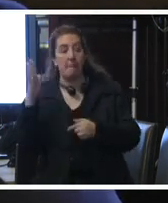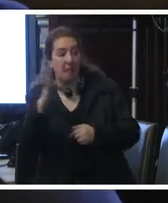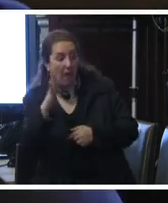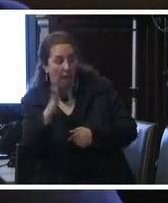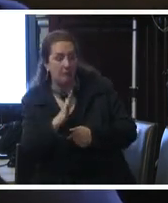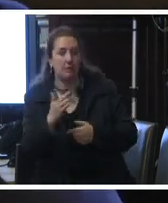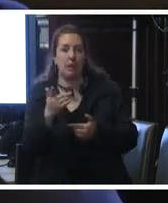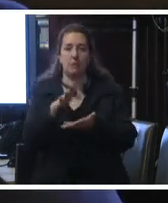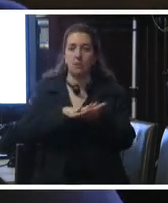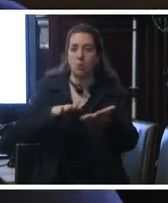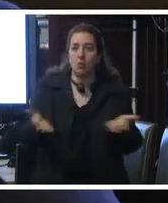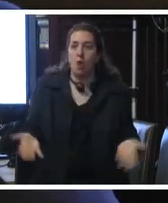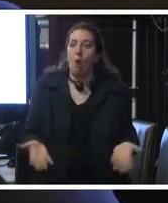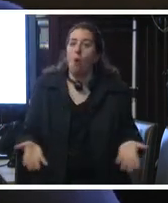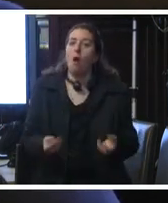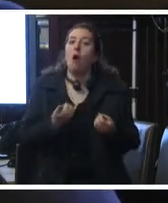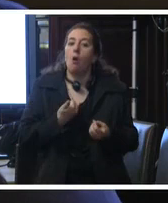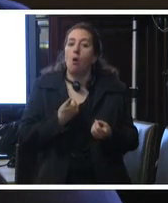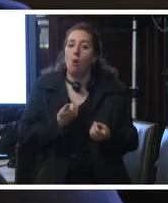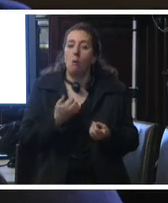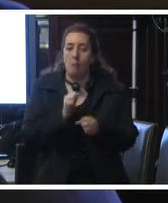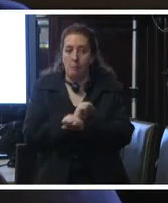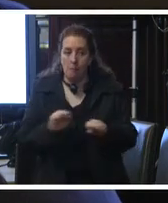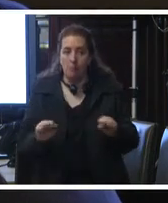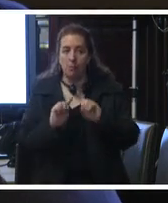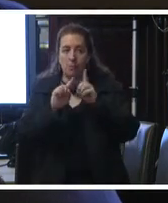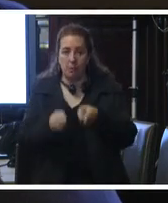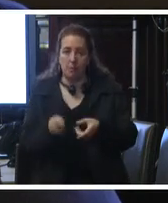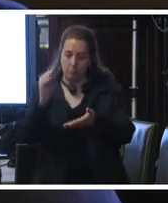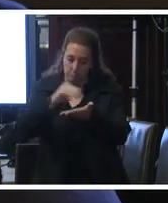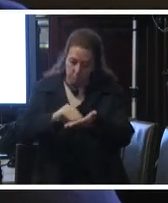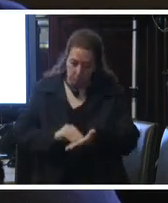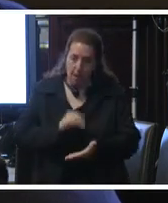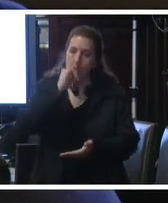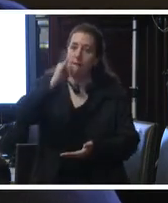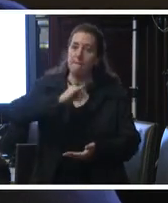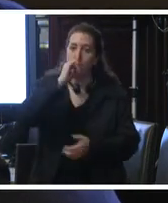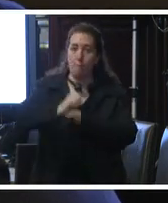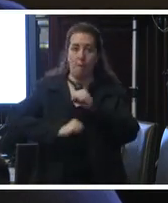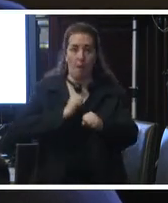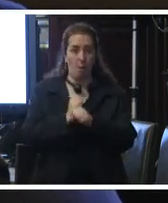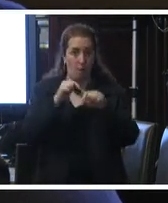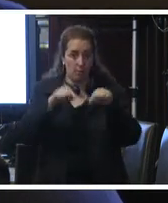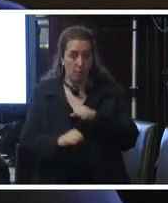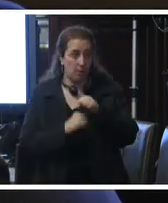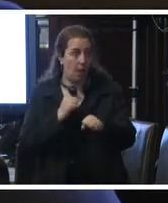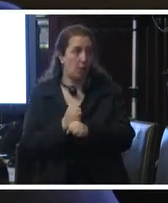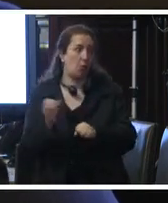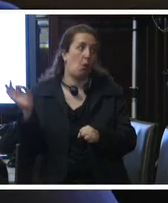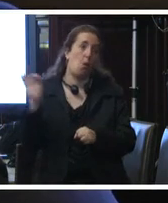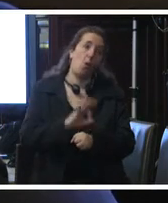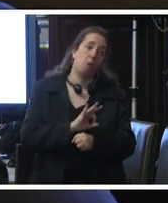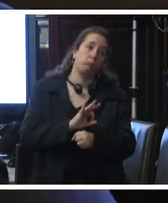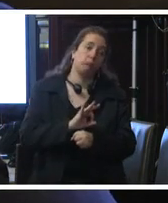amenazada y la situación en la que se encuentra para de pronto poder incluirla ya en nuestro informe anual este año y bueno, o